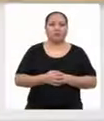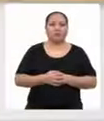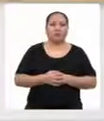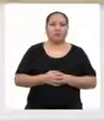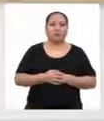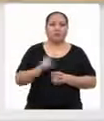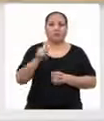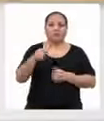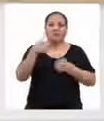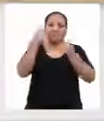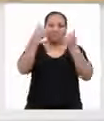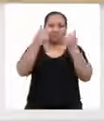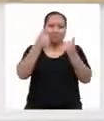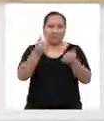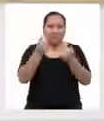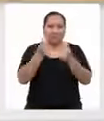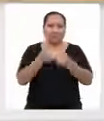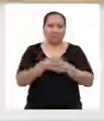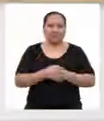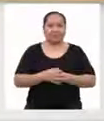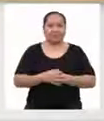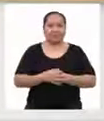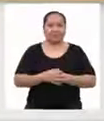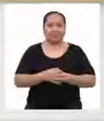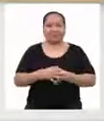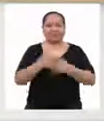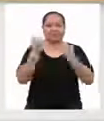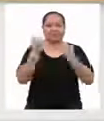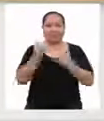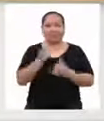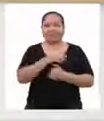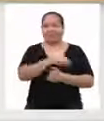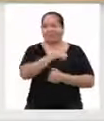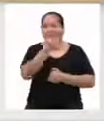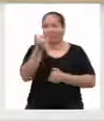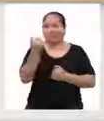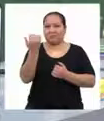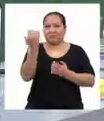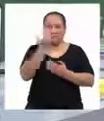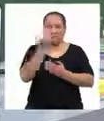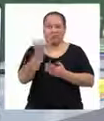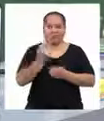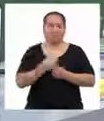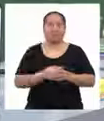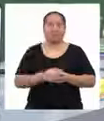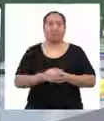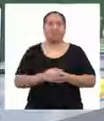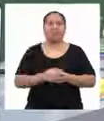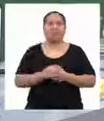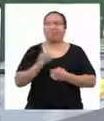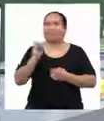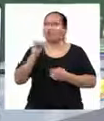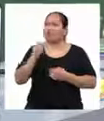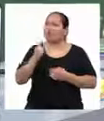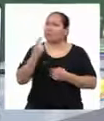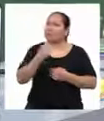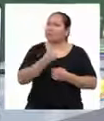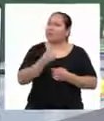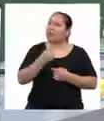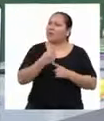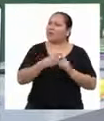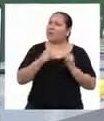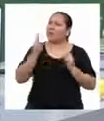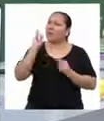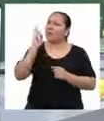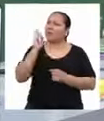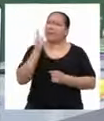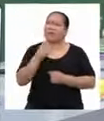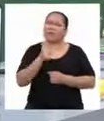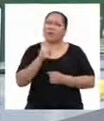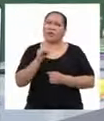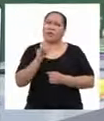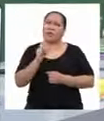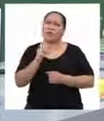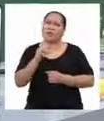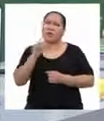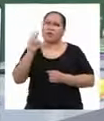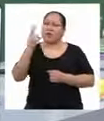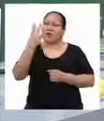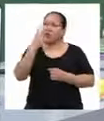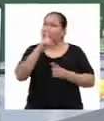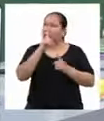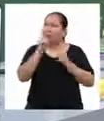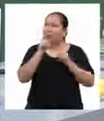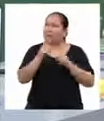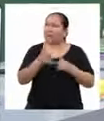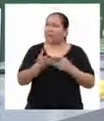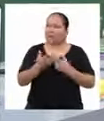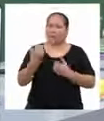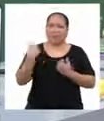Te quedó estupendo, Yeremis. Ahora vamos con los otros gráficos. Ya, pero profesora Gisela, para la segunda pregunta